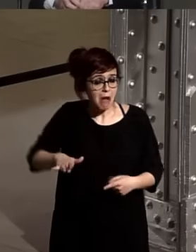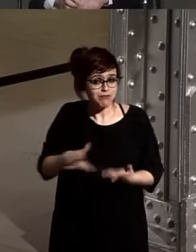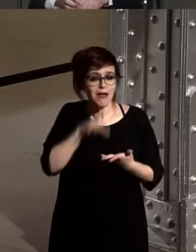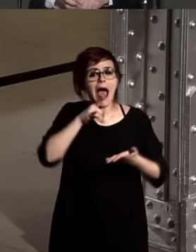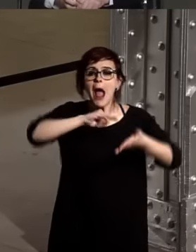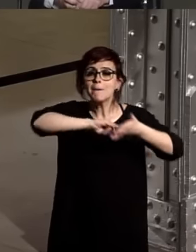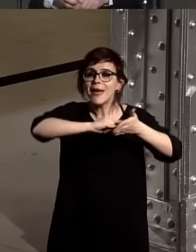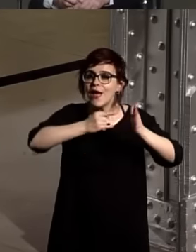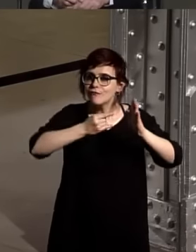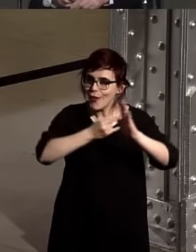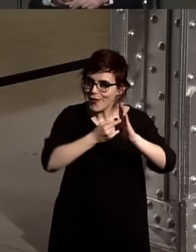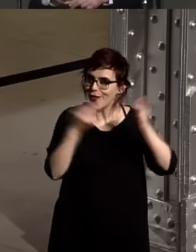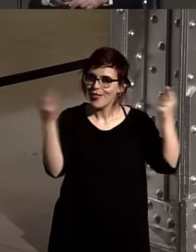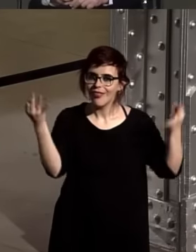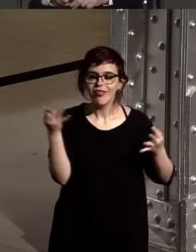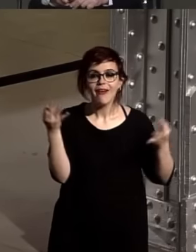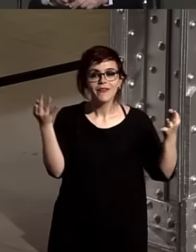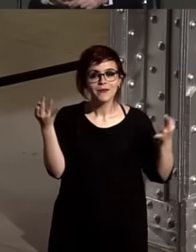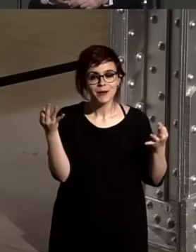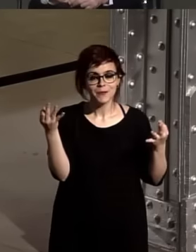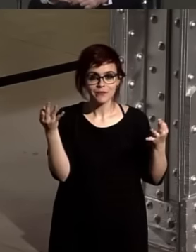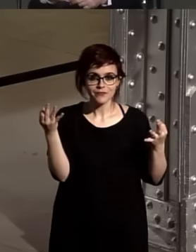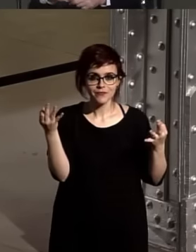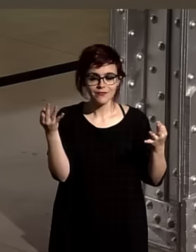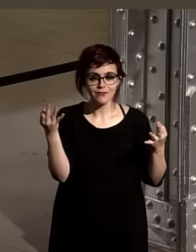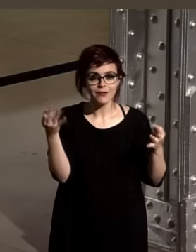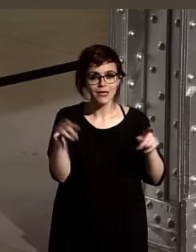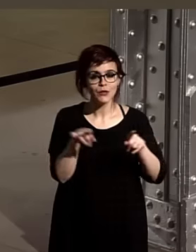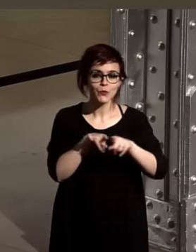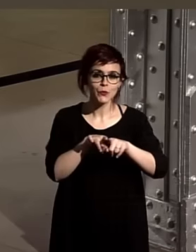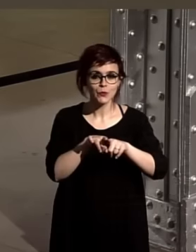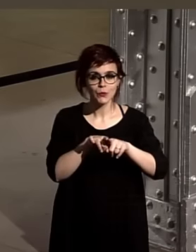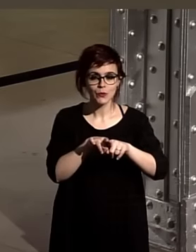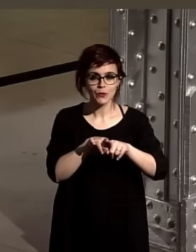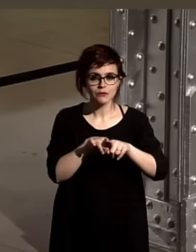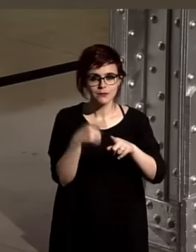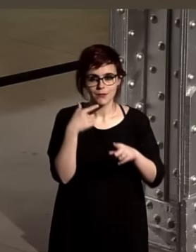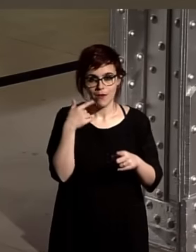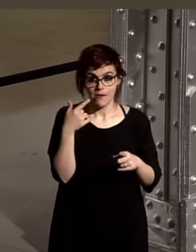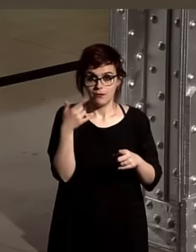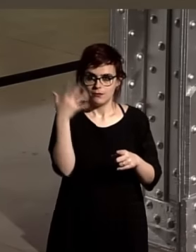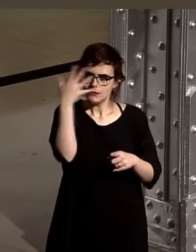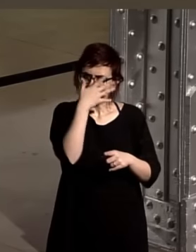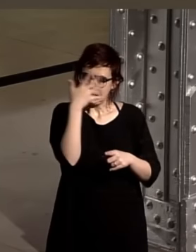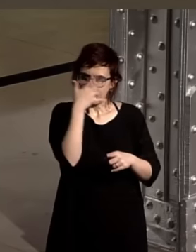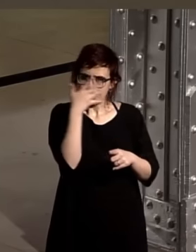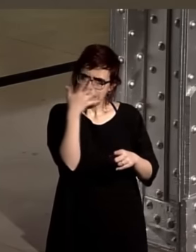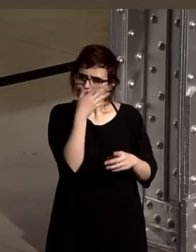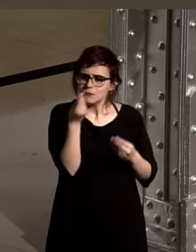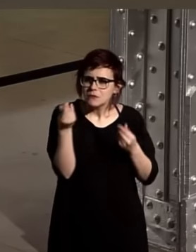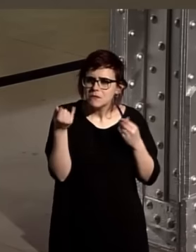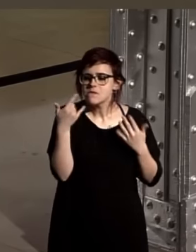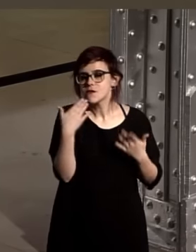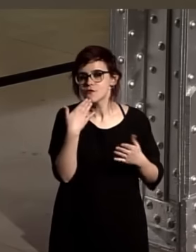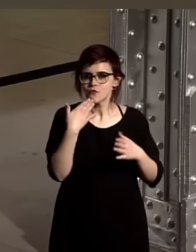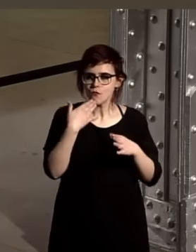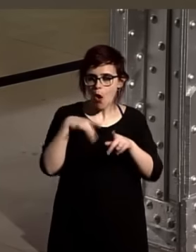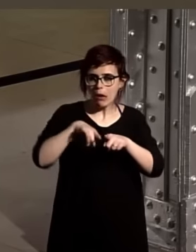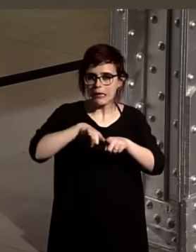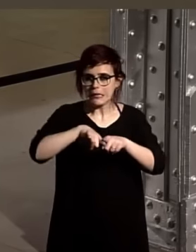eh un método e escéptico y y y crítico por por